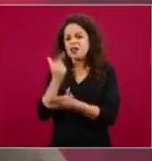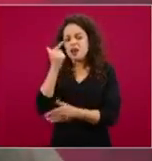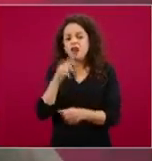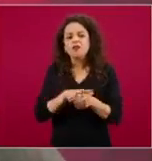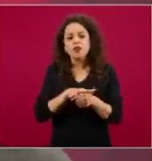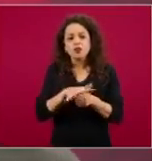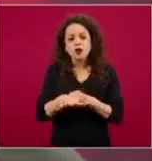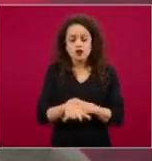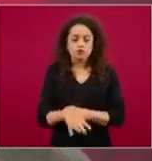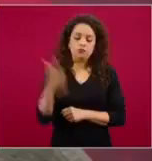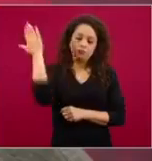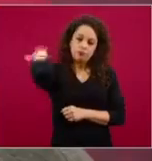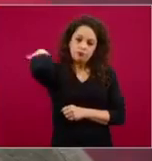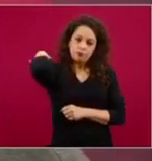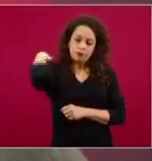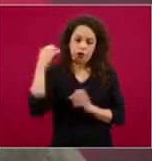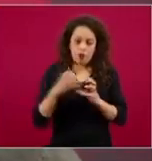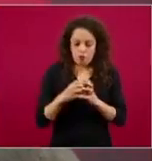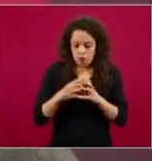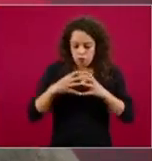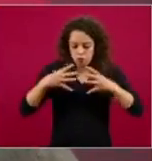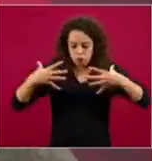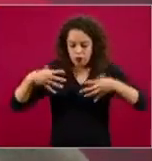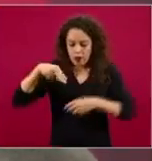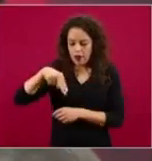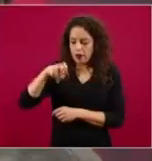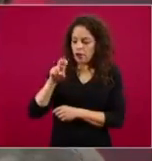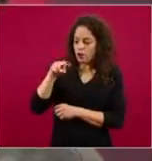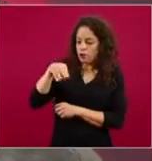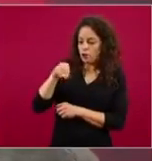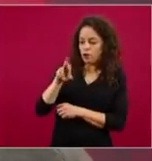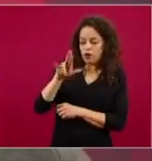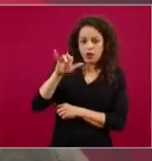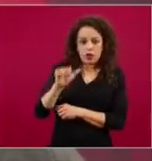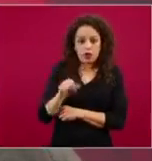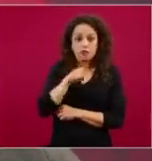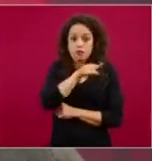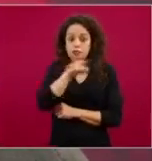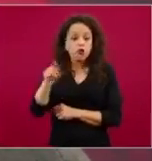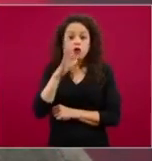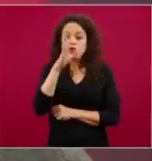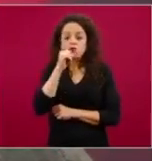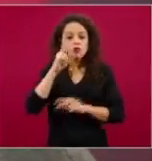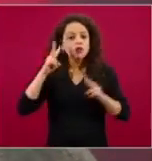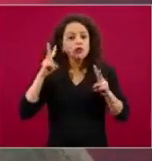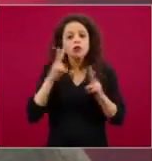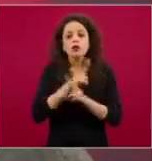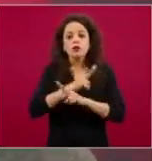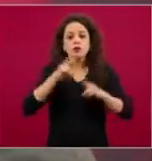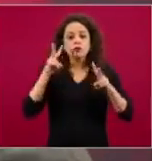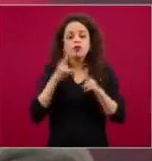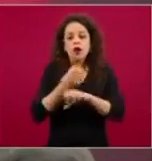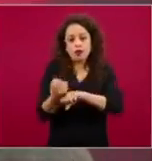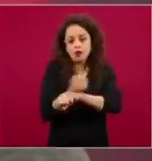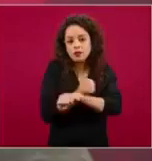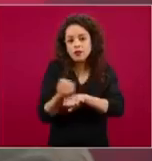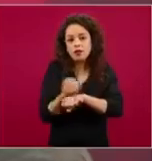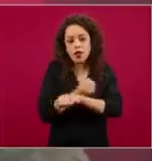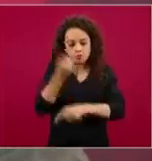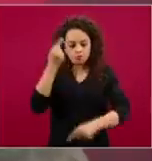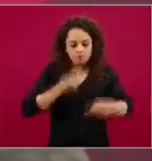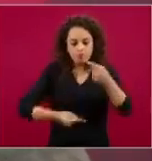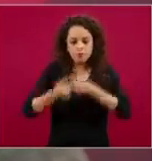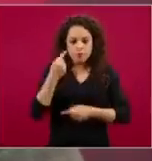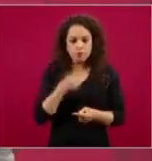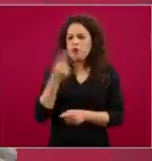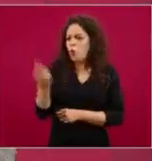una neumonía, es inflamación de los pulmones. Esto lleva a que usted no pueda oxigenar la sangre, usted o un familiar o un amigo o